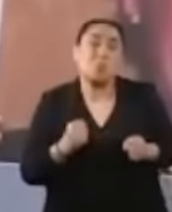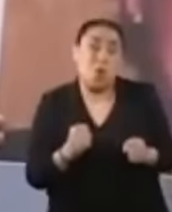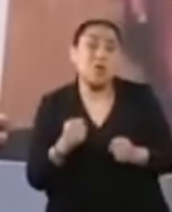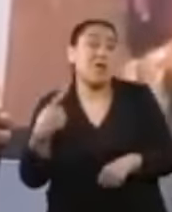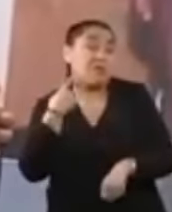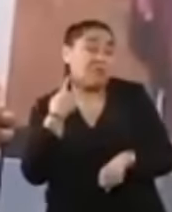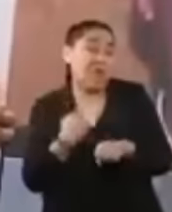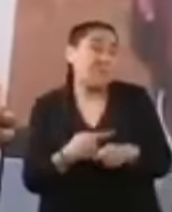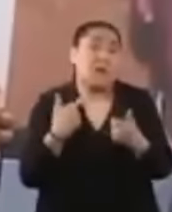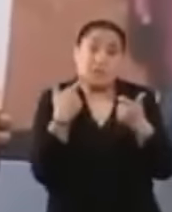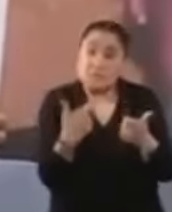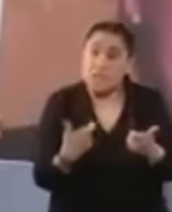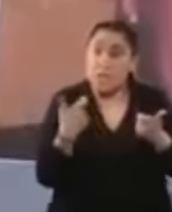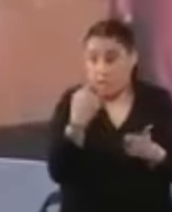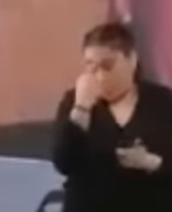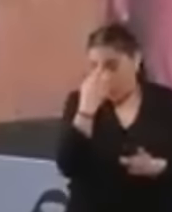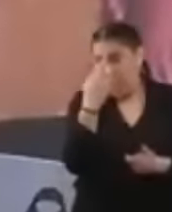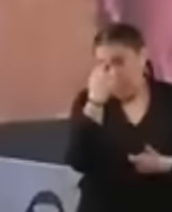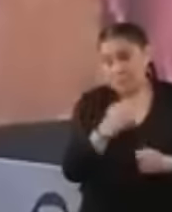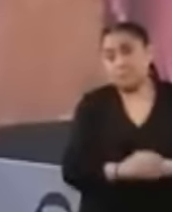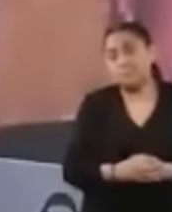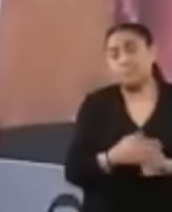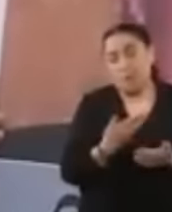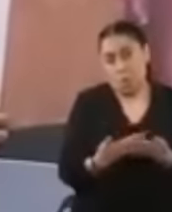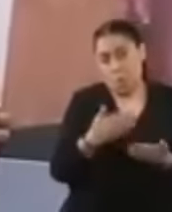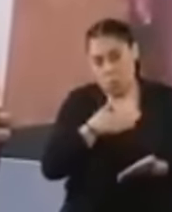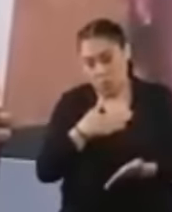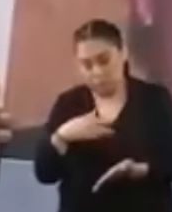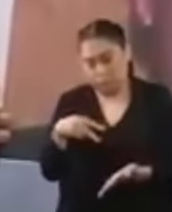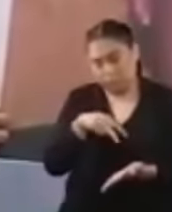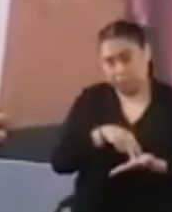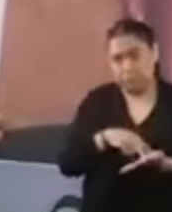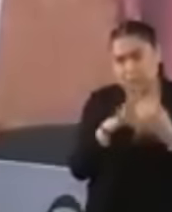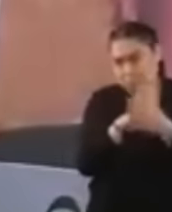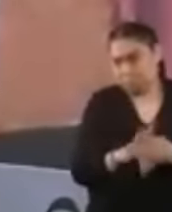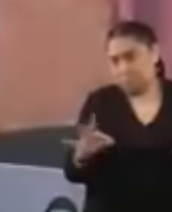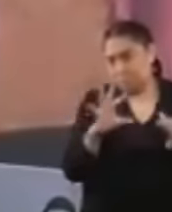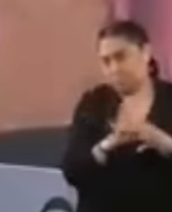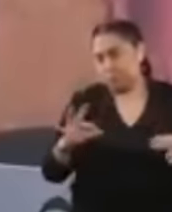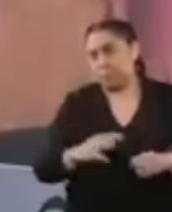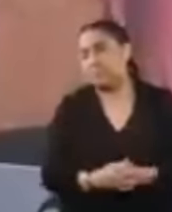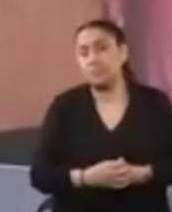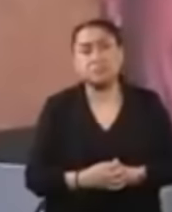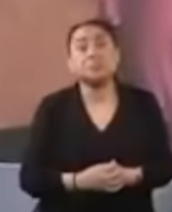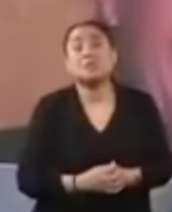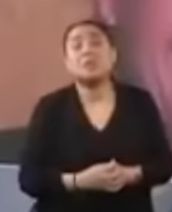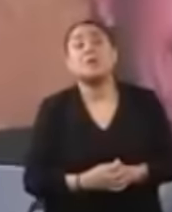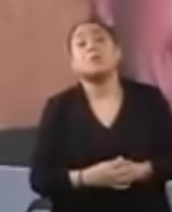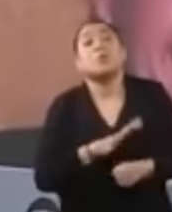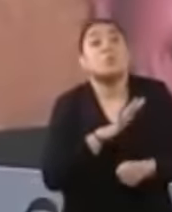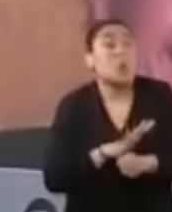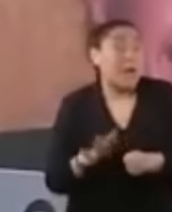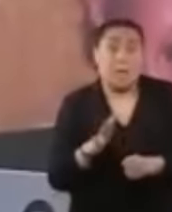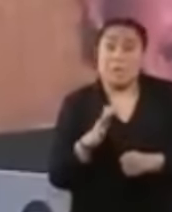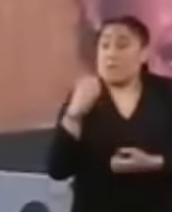de dinero. Pero yo quiero decirles desde esta tribuna que así sea el presupuesto